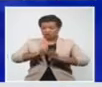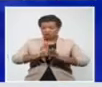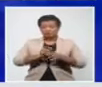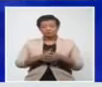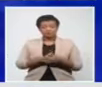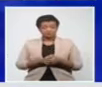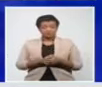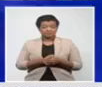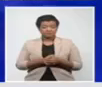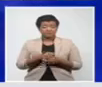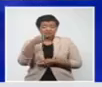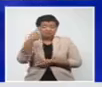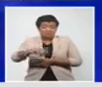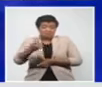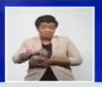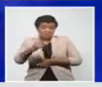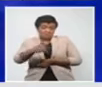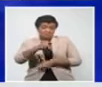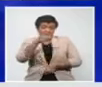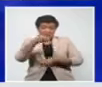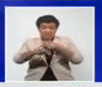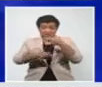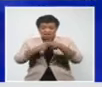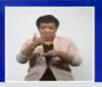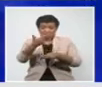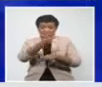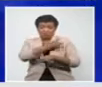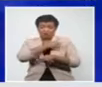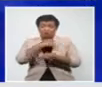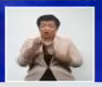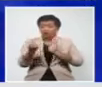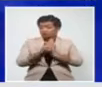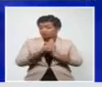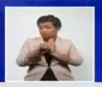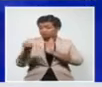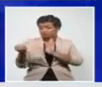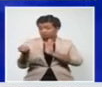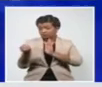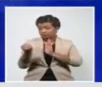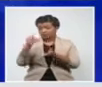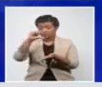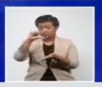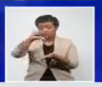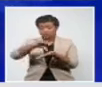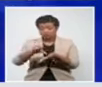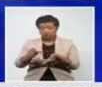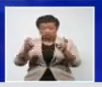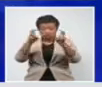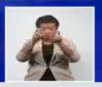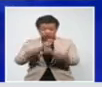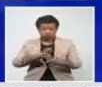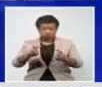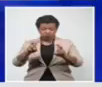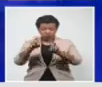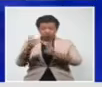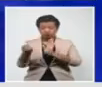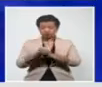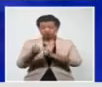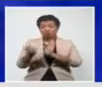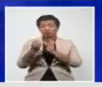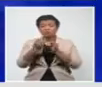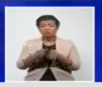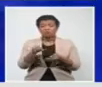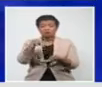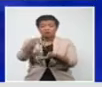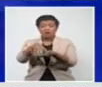hacen incluso ya con vacunas aprobadas por los centros reguladores, que siempre se menciona el FDA